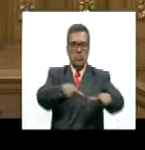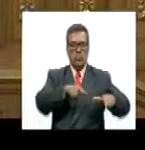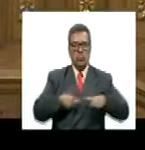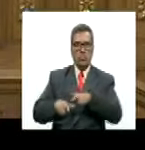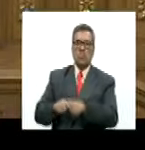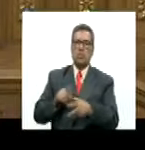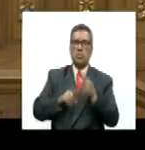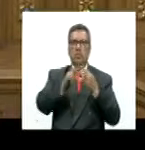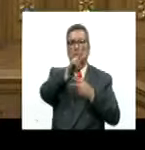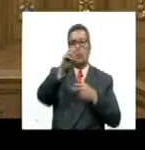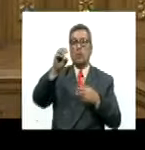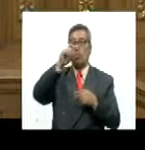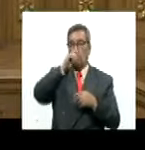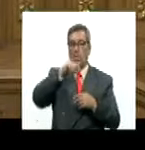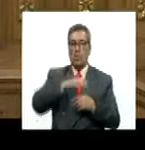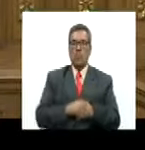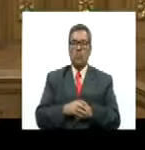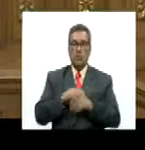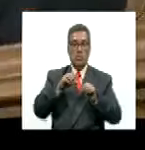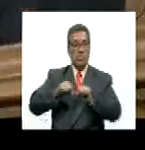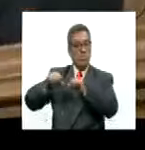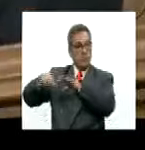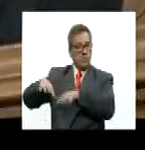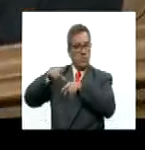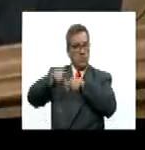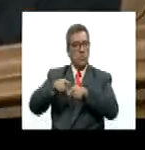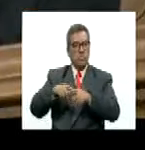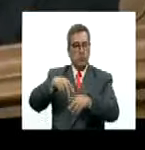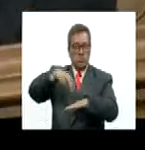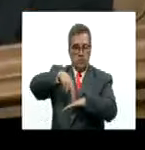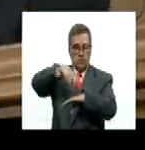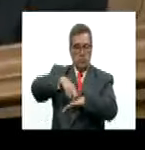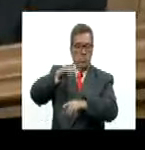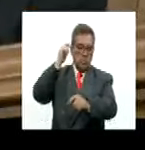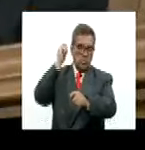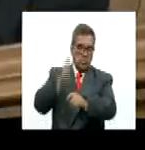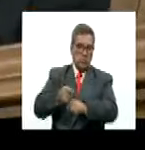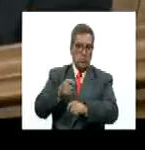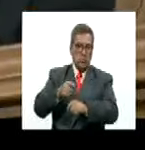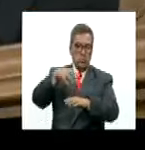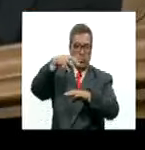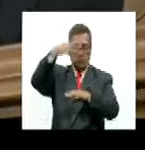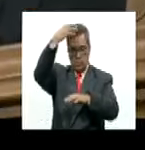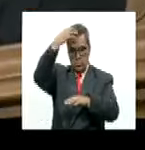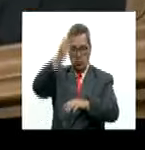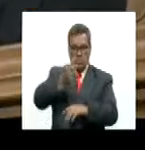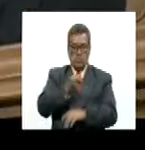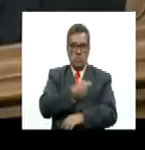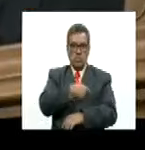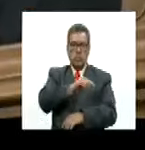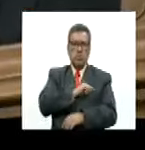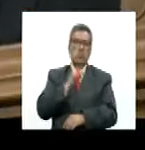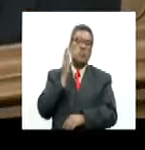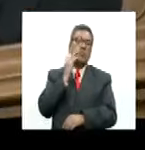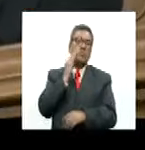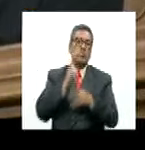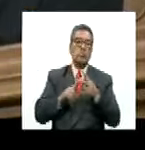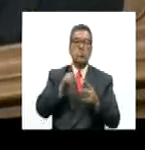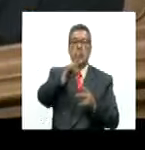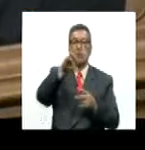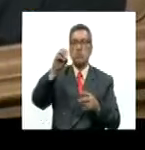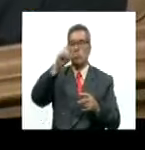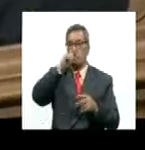Hace más de 200 años dejamos de ser esclavos del Imperio Español. Y con ese ejemplo de más de 200